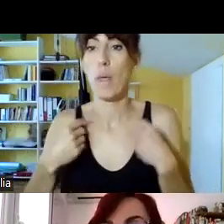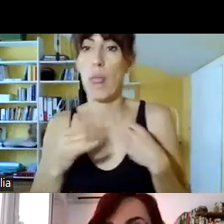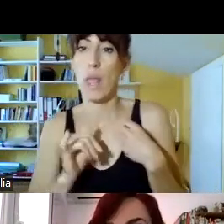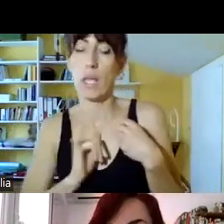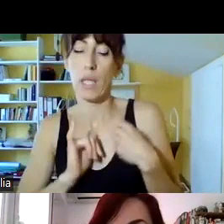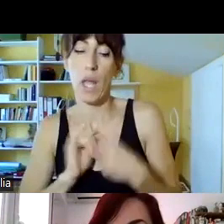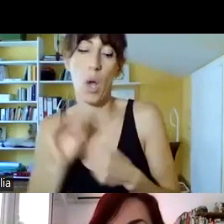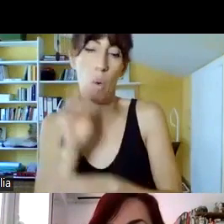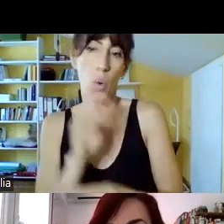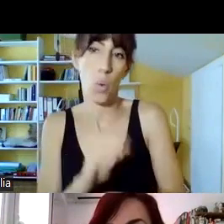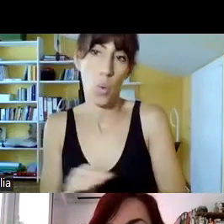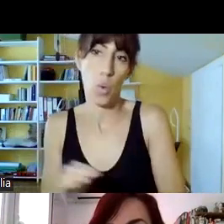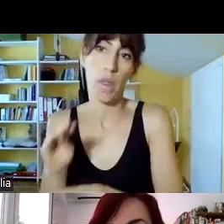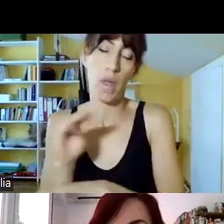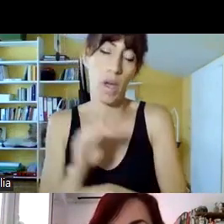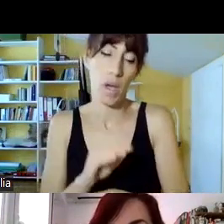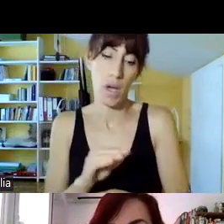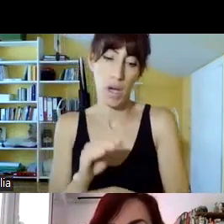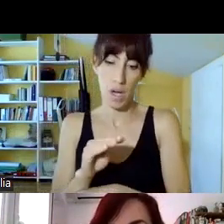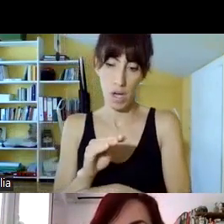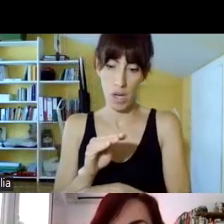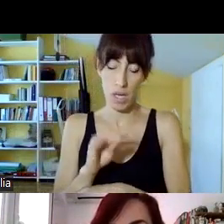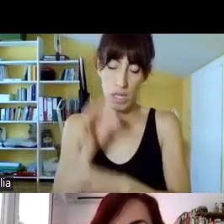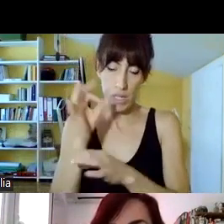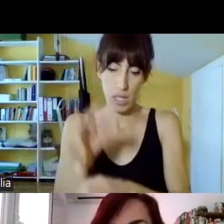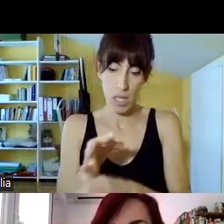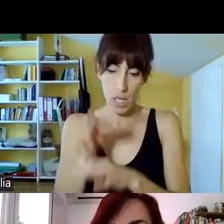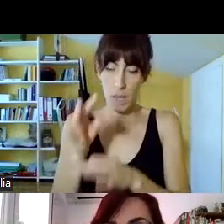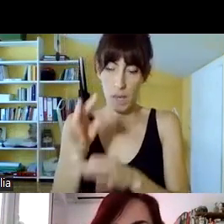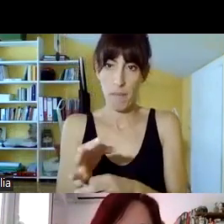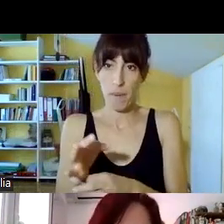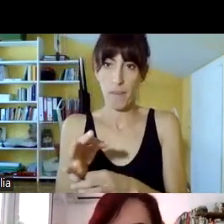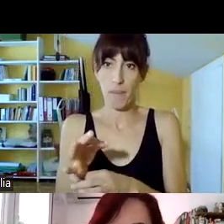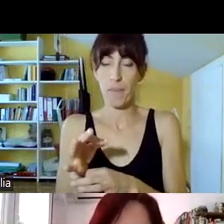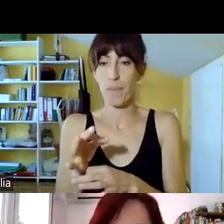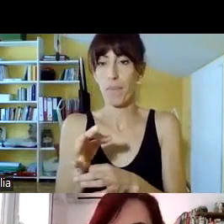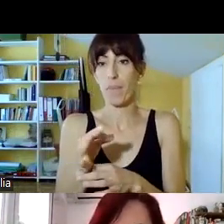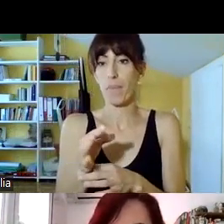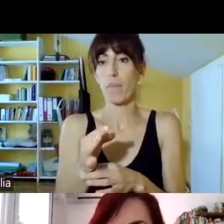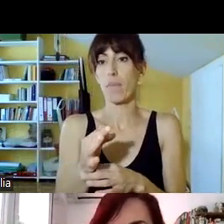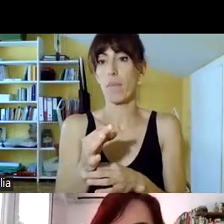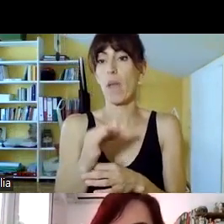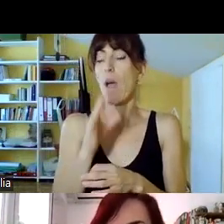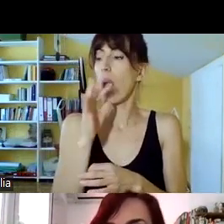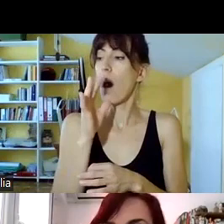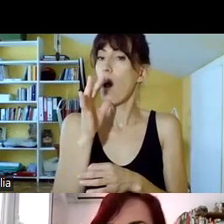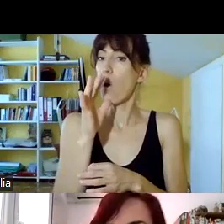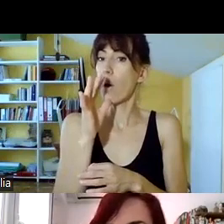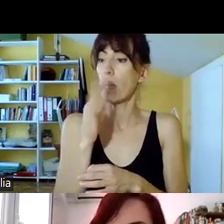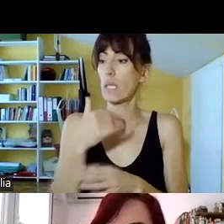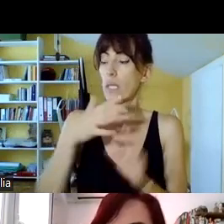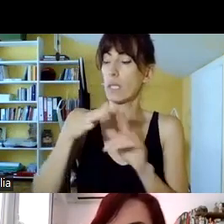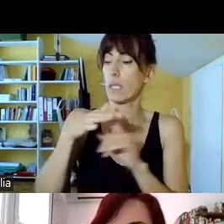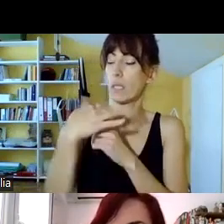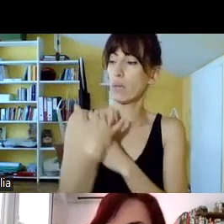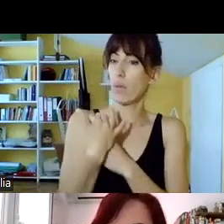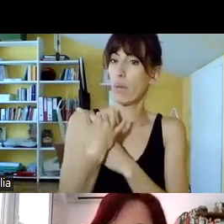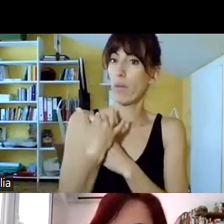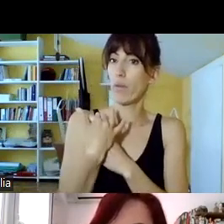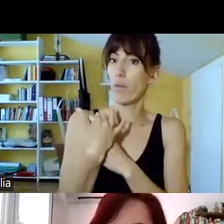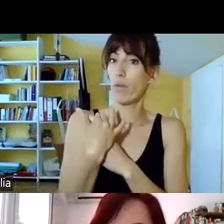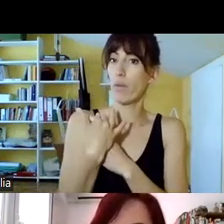han definido en relación a los demás y que ahora se encuentran en una situación